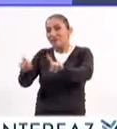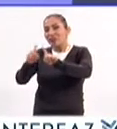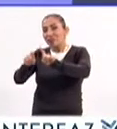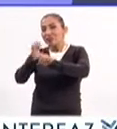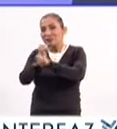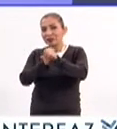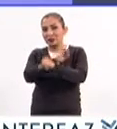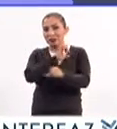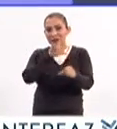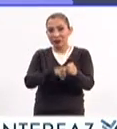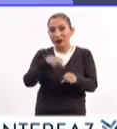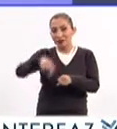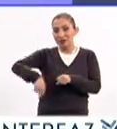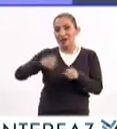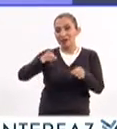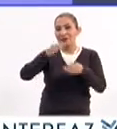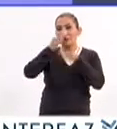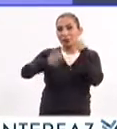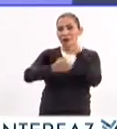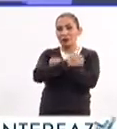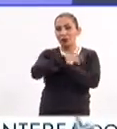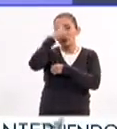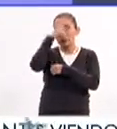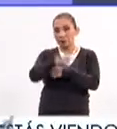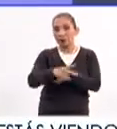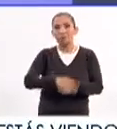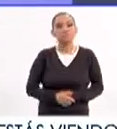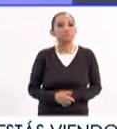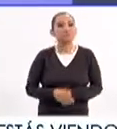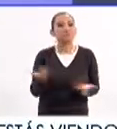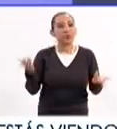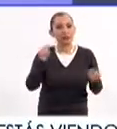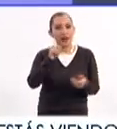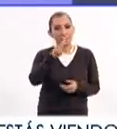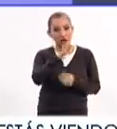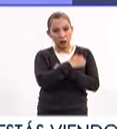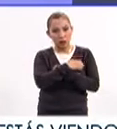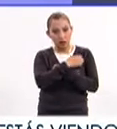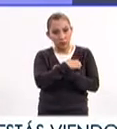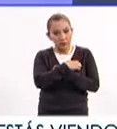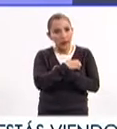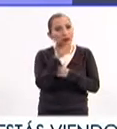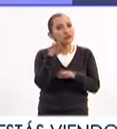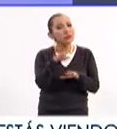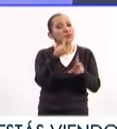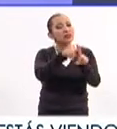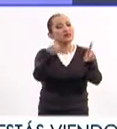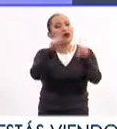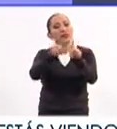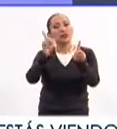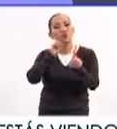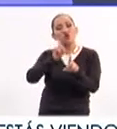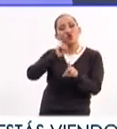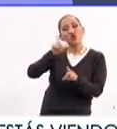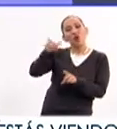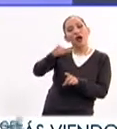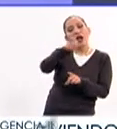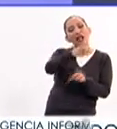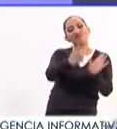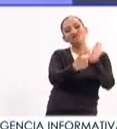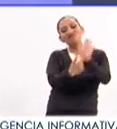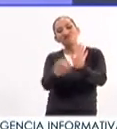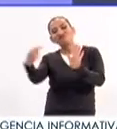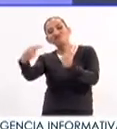trabajos especiales aquí en la Agencia Informativa de Educación de México de Televisión Educativa sobre distintos perfiles. Queremos